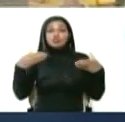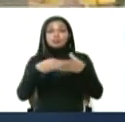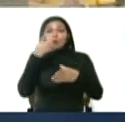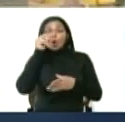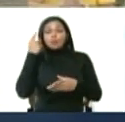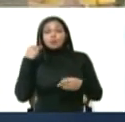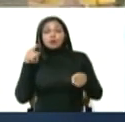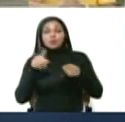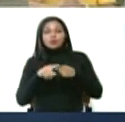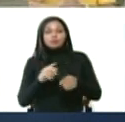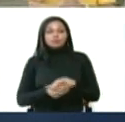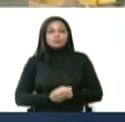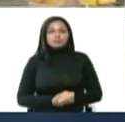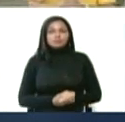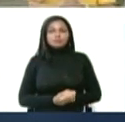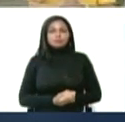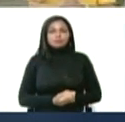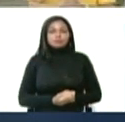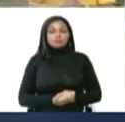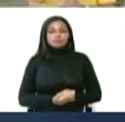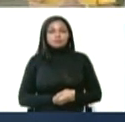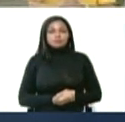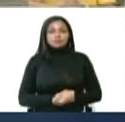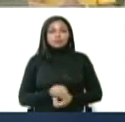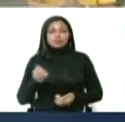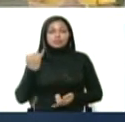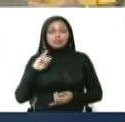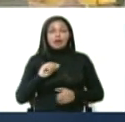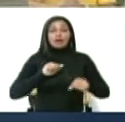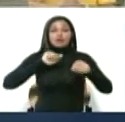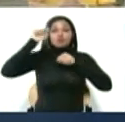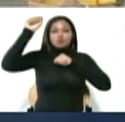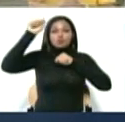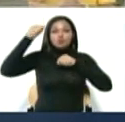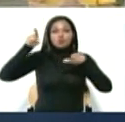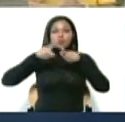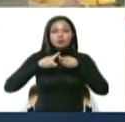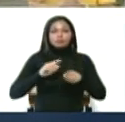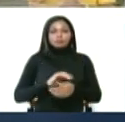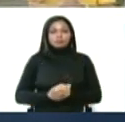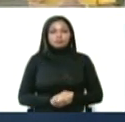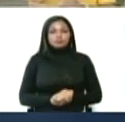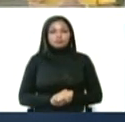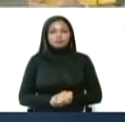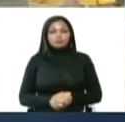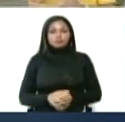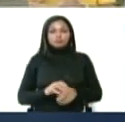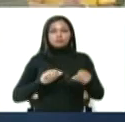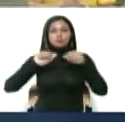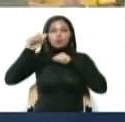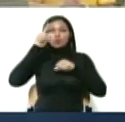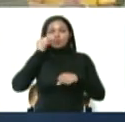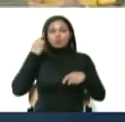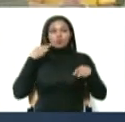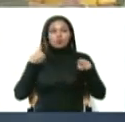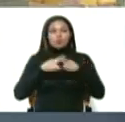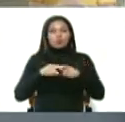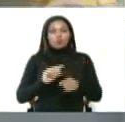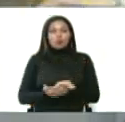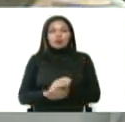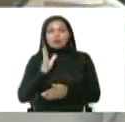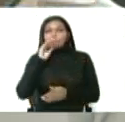hombres y mujeres. Así hay héroes y heroínas